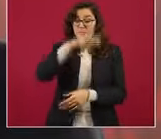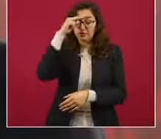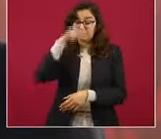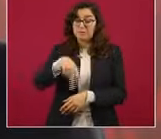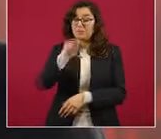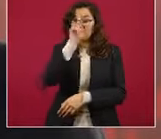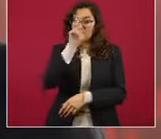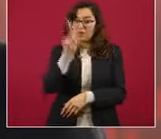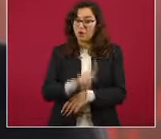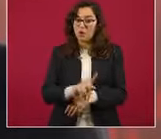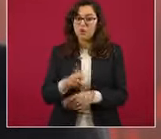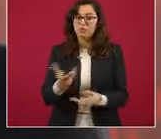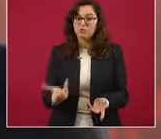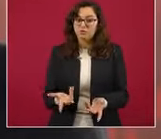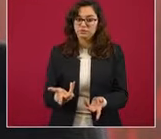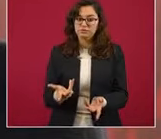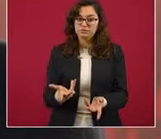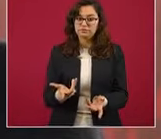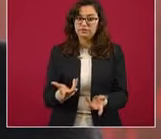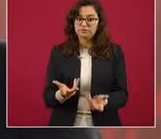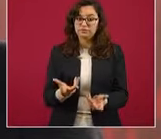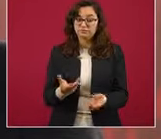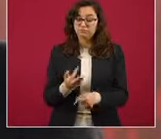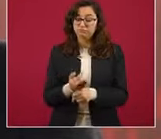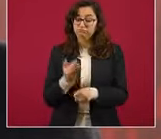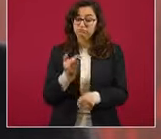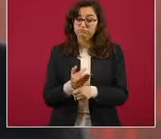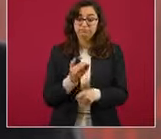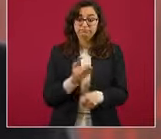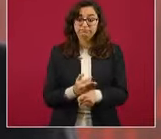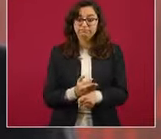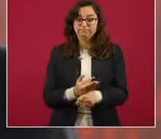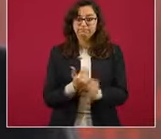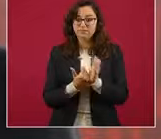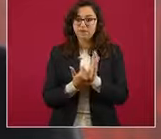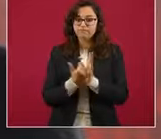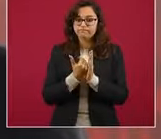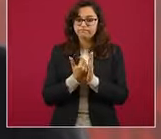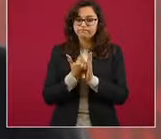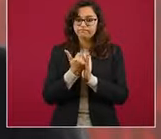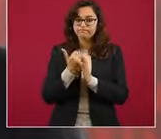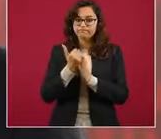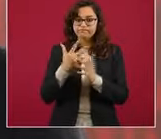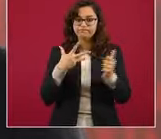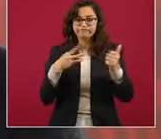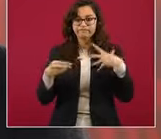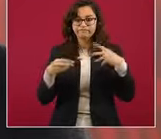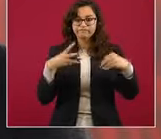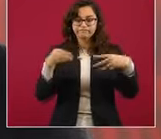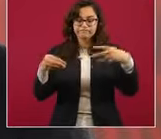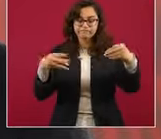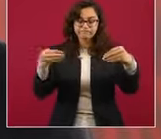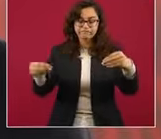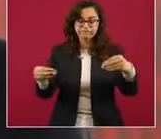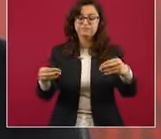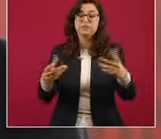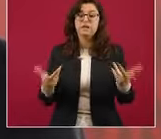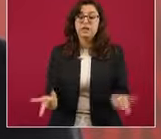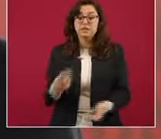Ciudad de México, donde tenemos un repunte de contagios. Tenemos